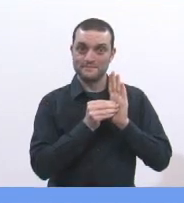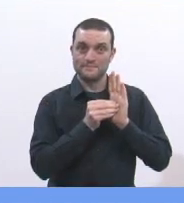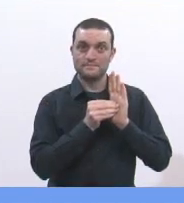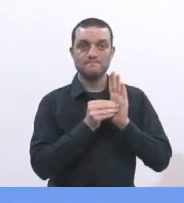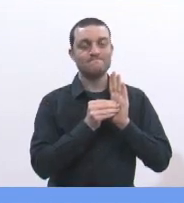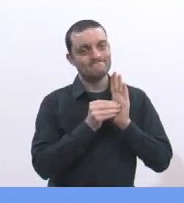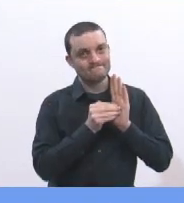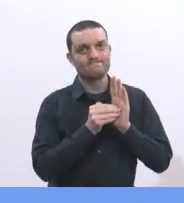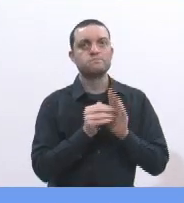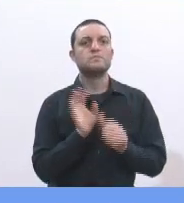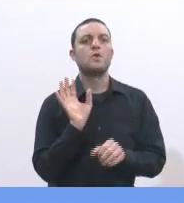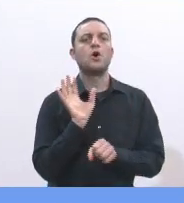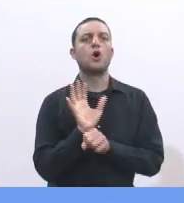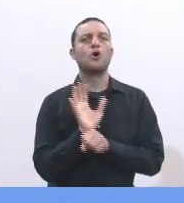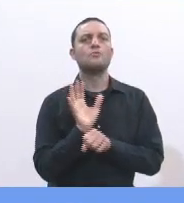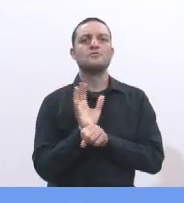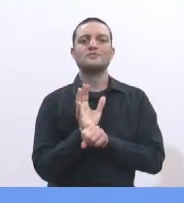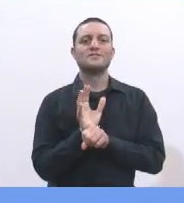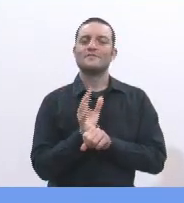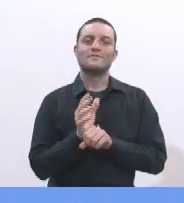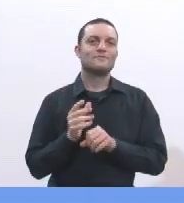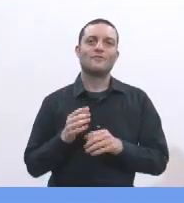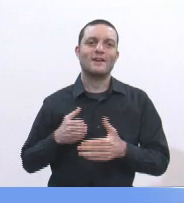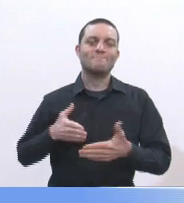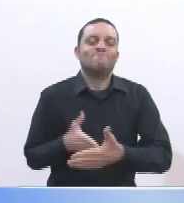pone trabas a una industria